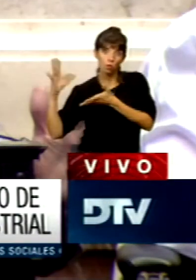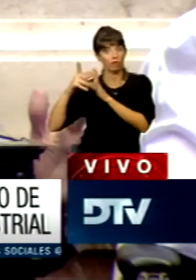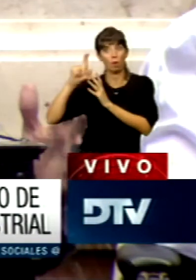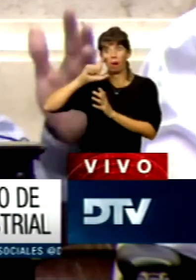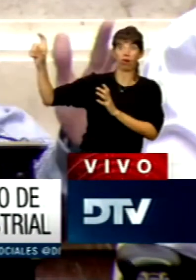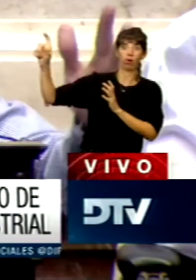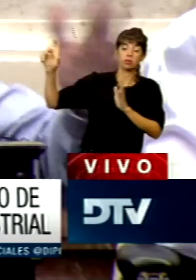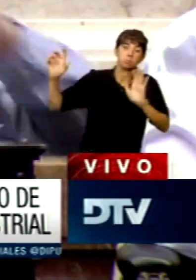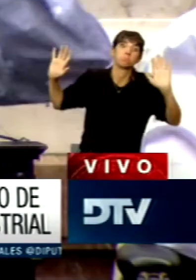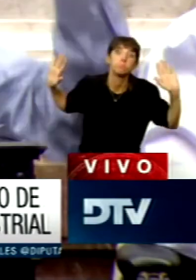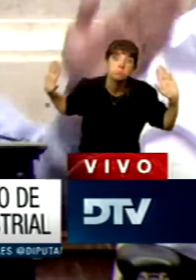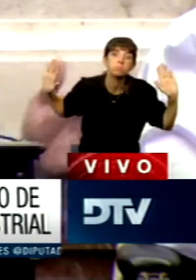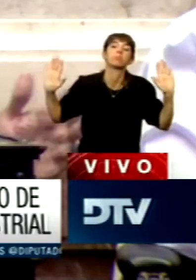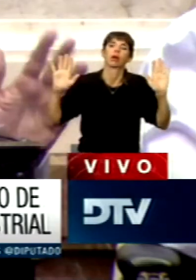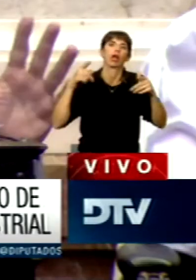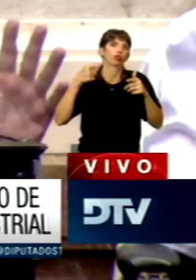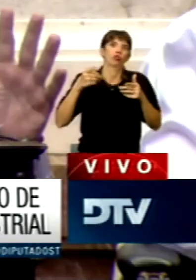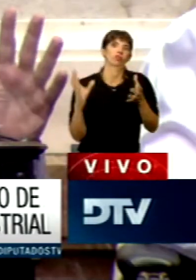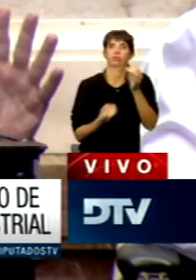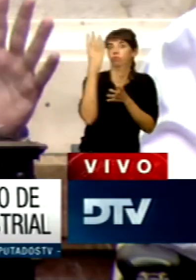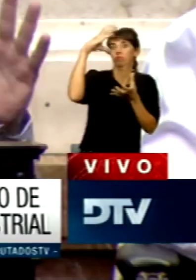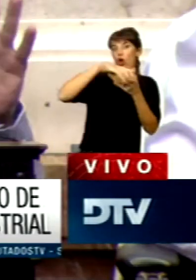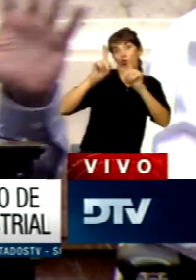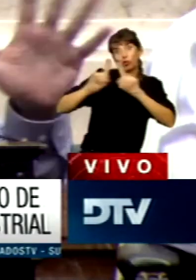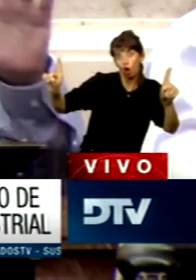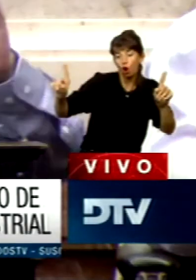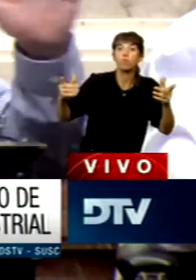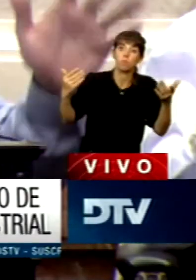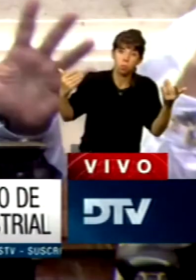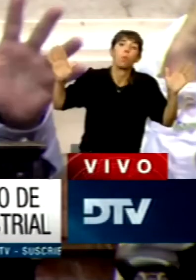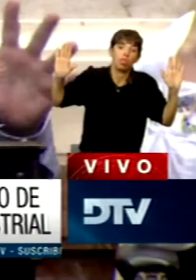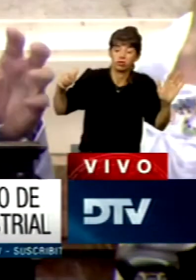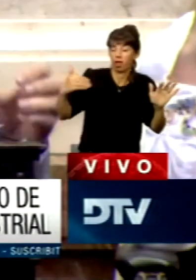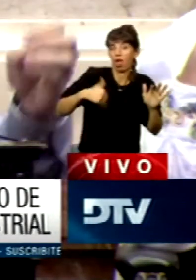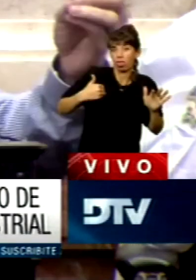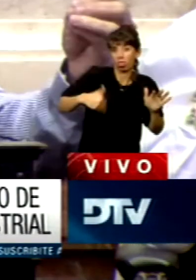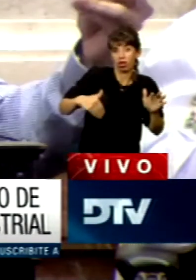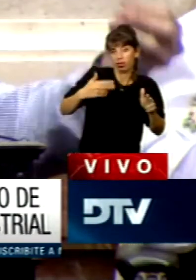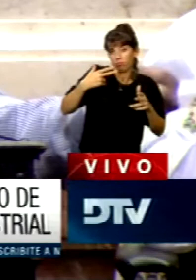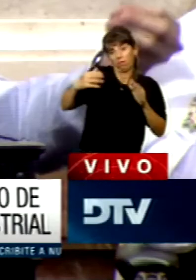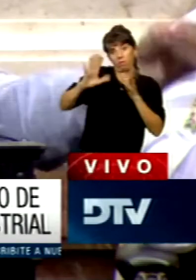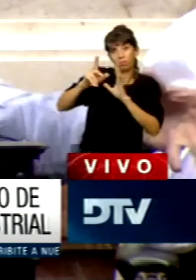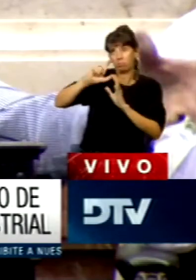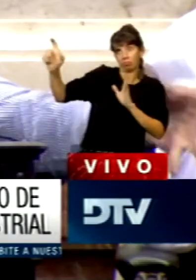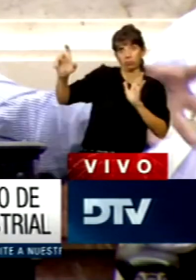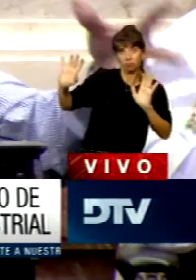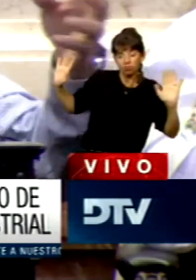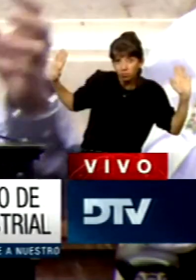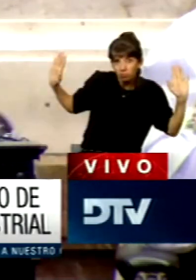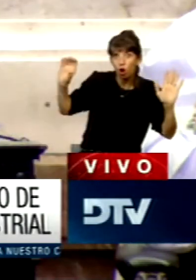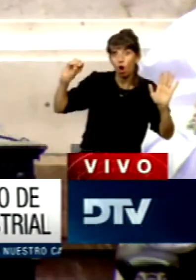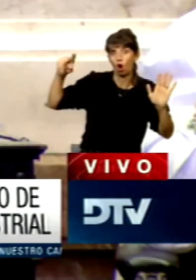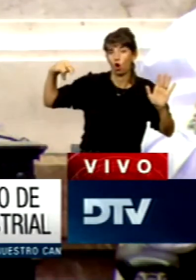Unidas, entonces no vamos a tener un órgano. La Argentina va a ser el único país que va a desobedecer ese mandato